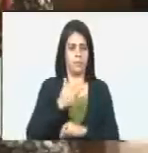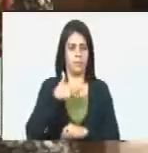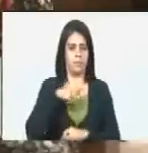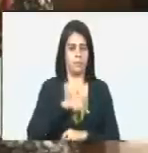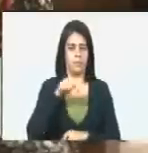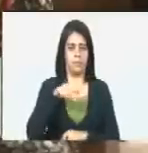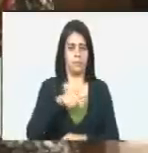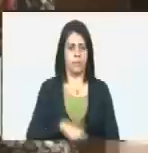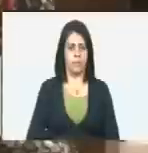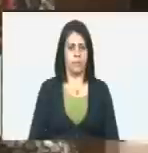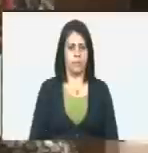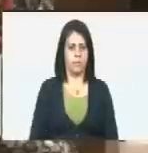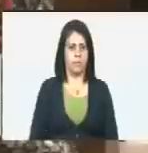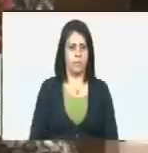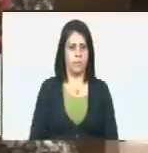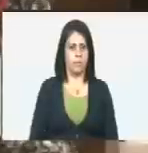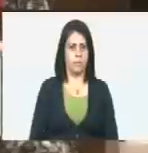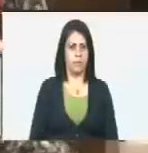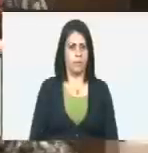Venezuela.